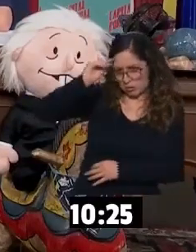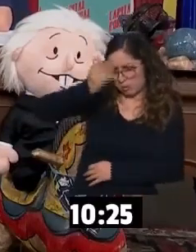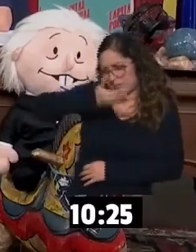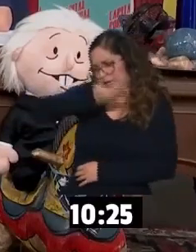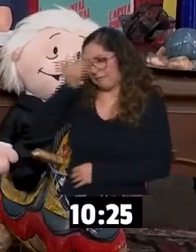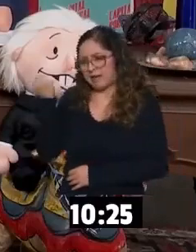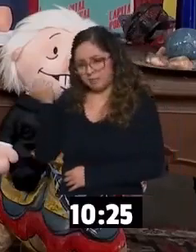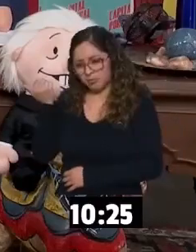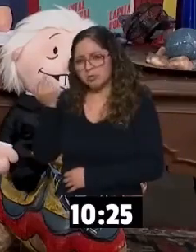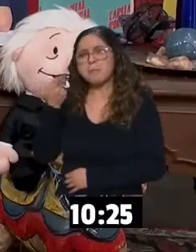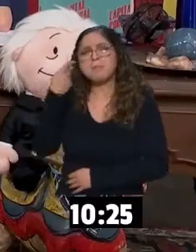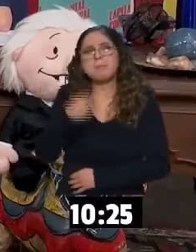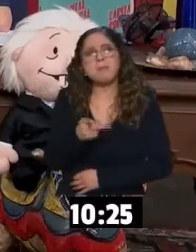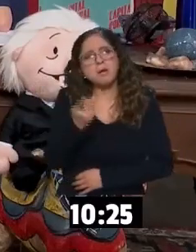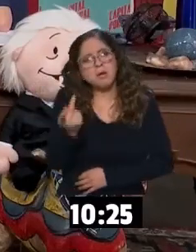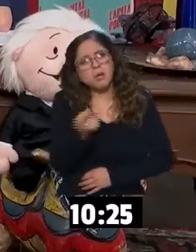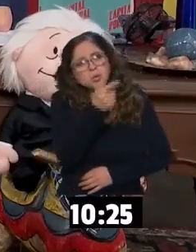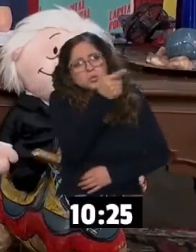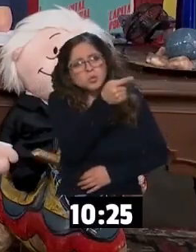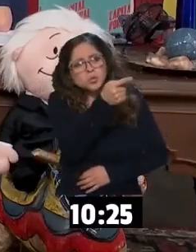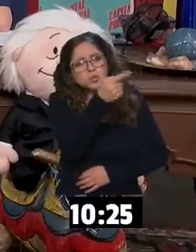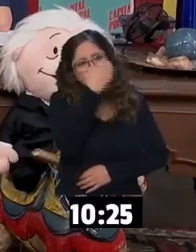continuara?